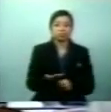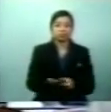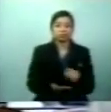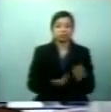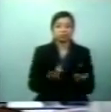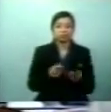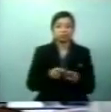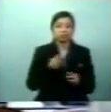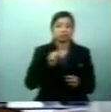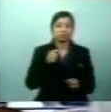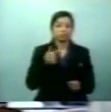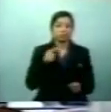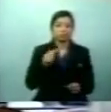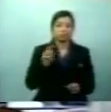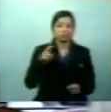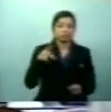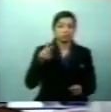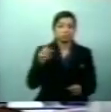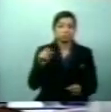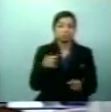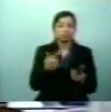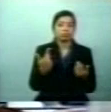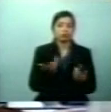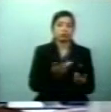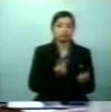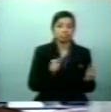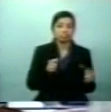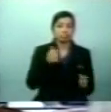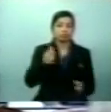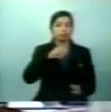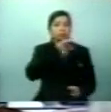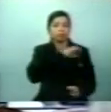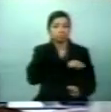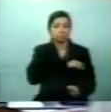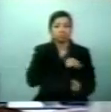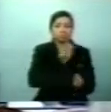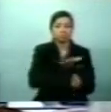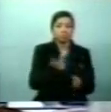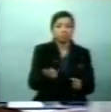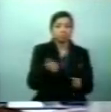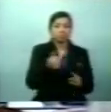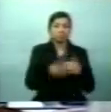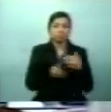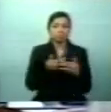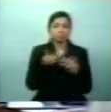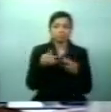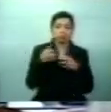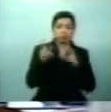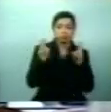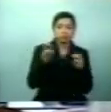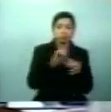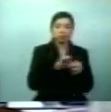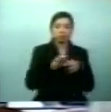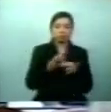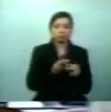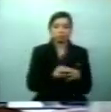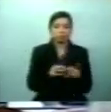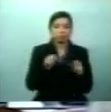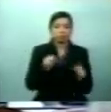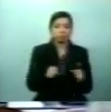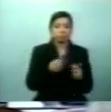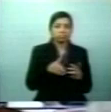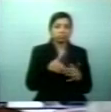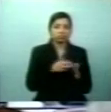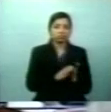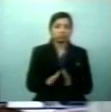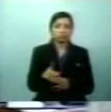Plus, sino que además obtendríamos beneficios adicionales en los temas de cooperación, en donde se tiene un